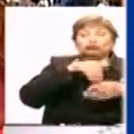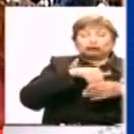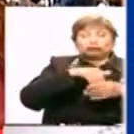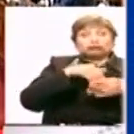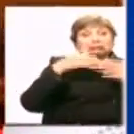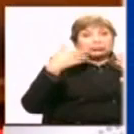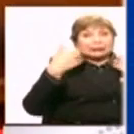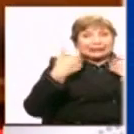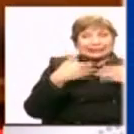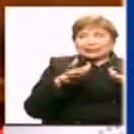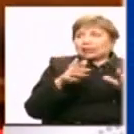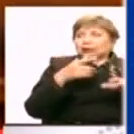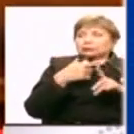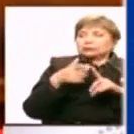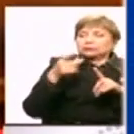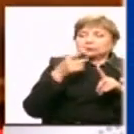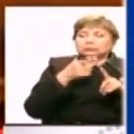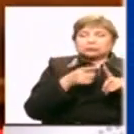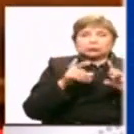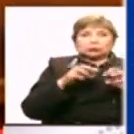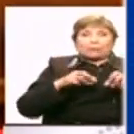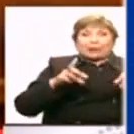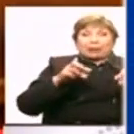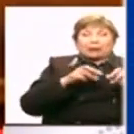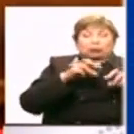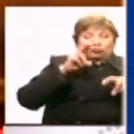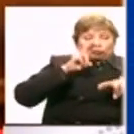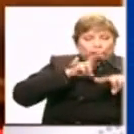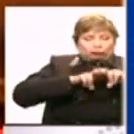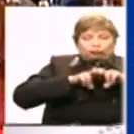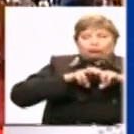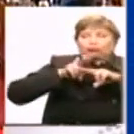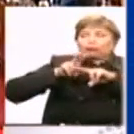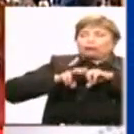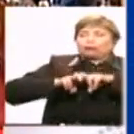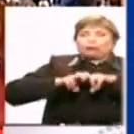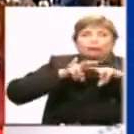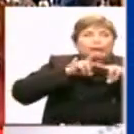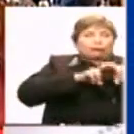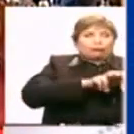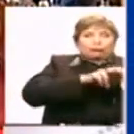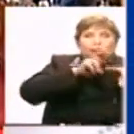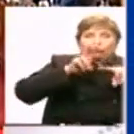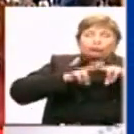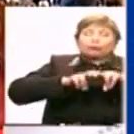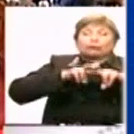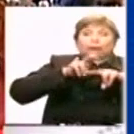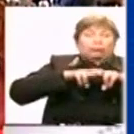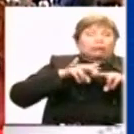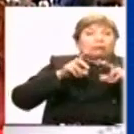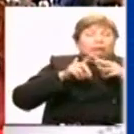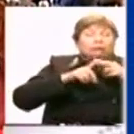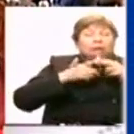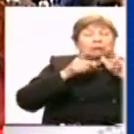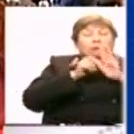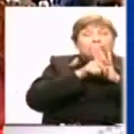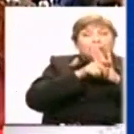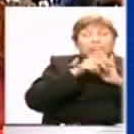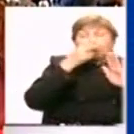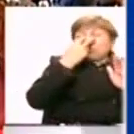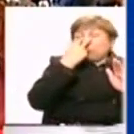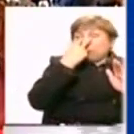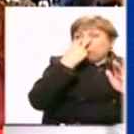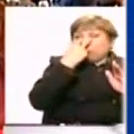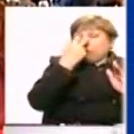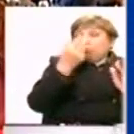tú puedes afirmar, porque eso ha sido una maldición nacional, que el doctor Vladimir Cerrón no es el propietario de Perú Libre y ahí se hace lo que él